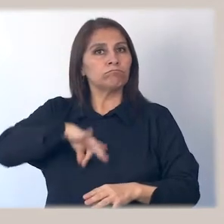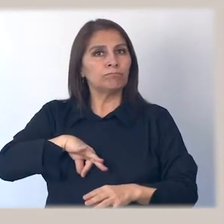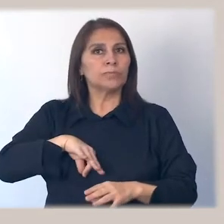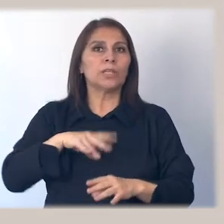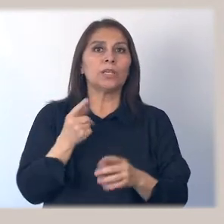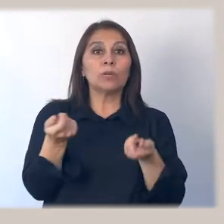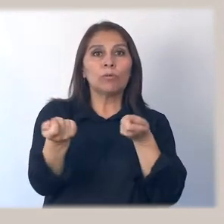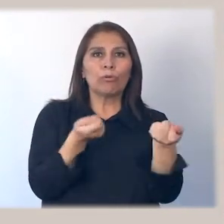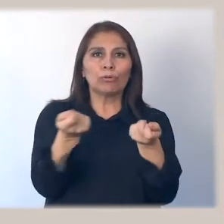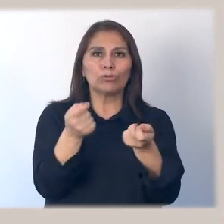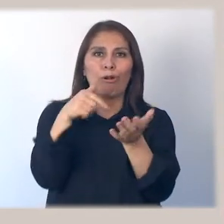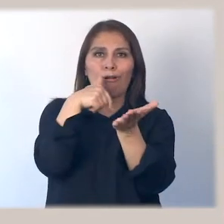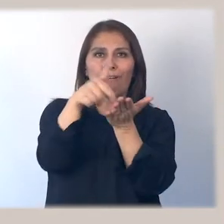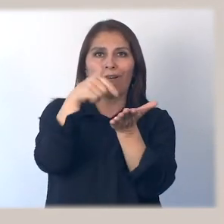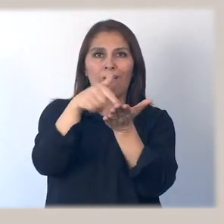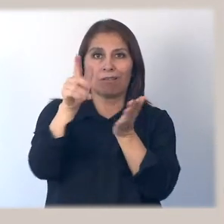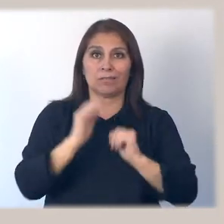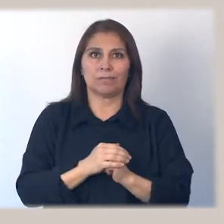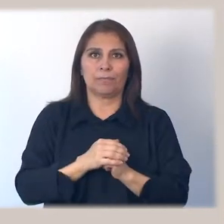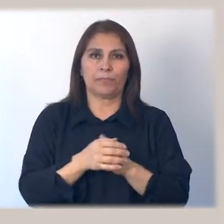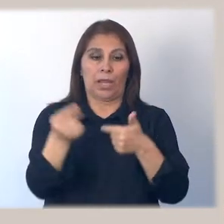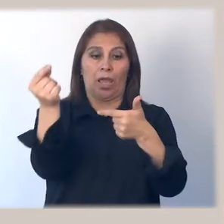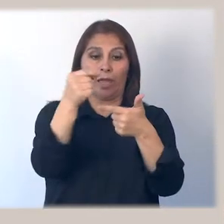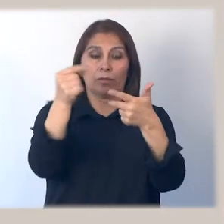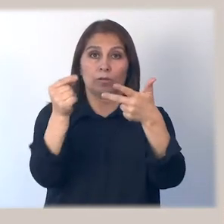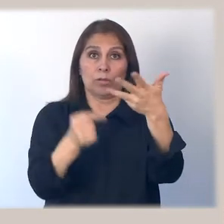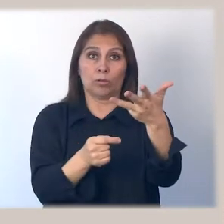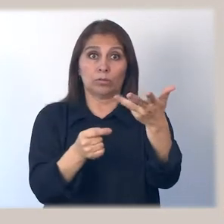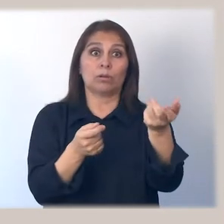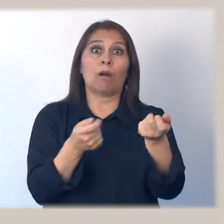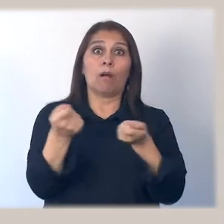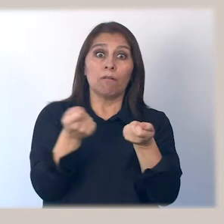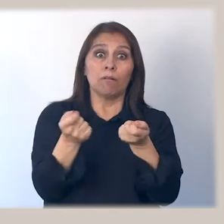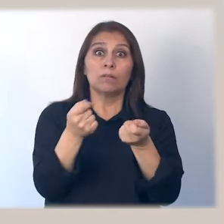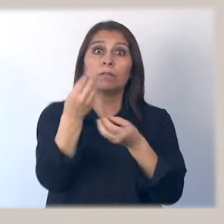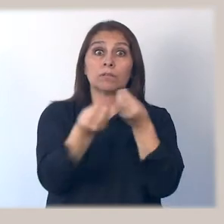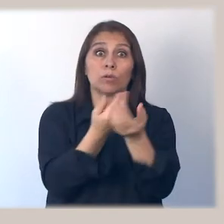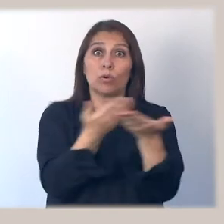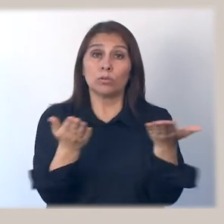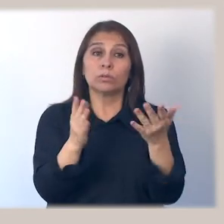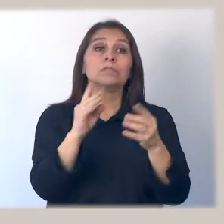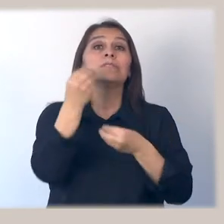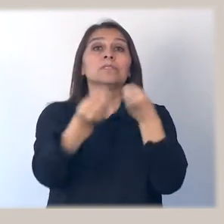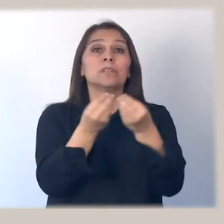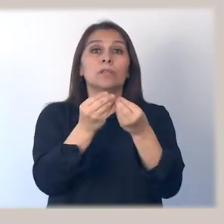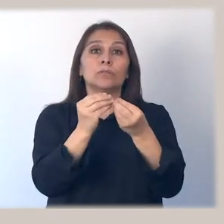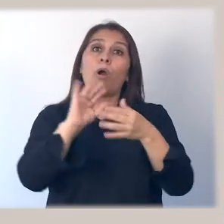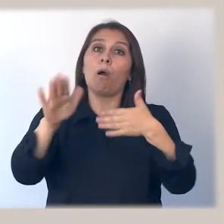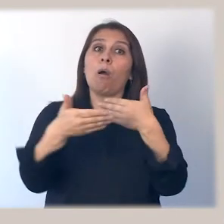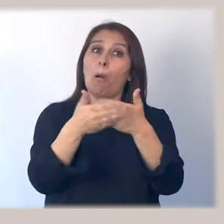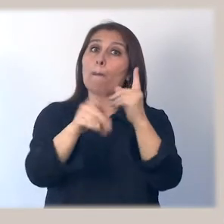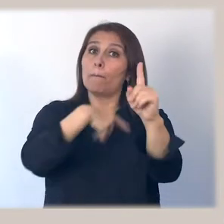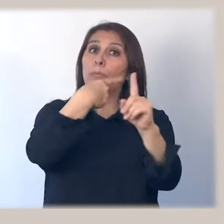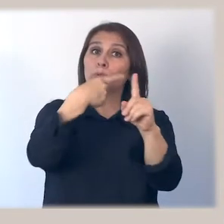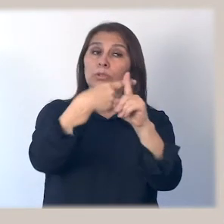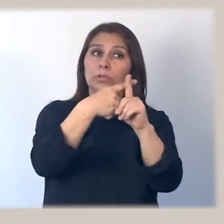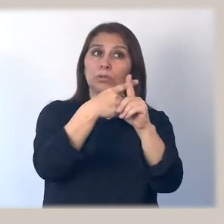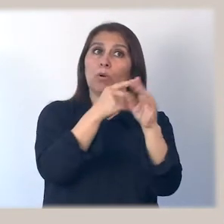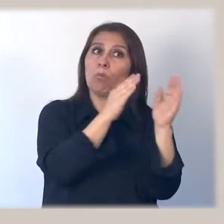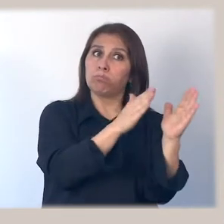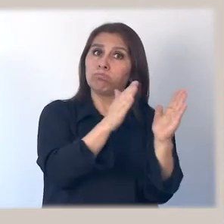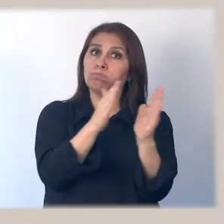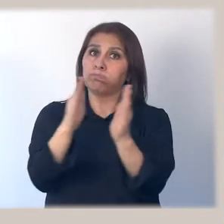planes de austeridad y racionalización del gasto. Estas directrices y acciones han garantizado cierres fiscales y